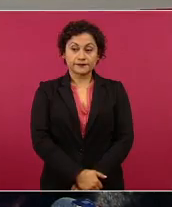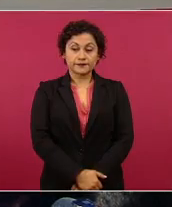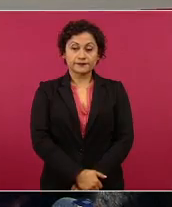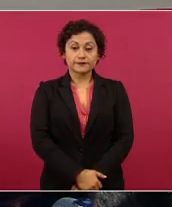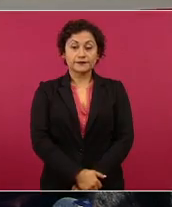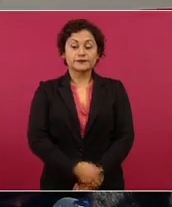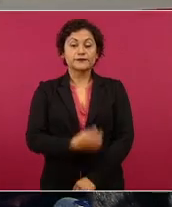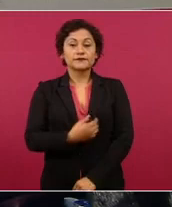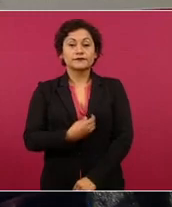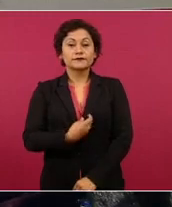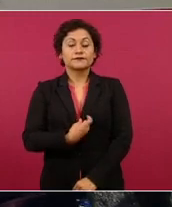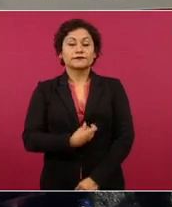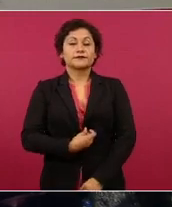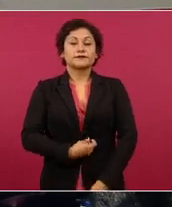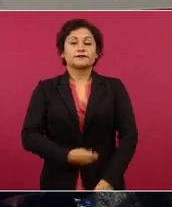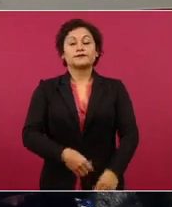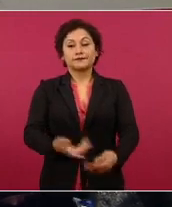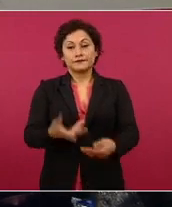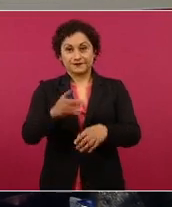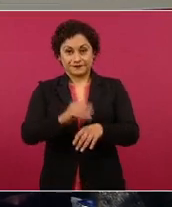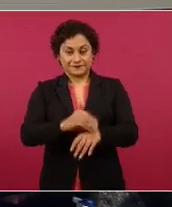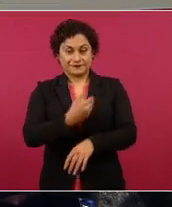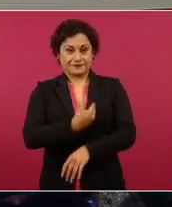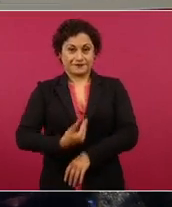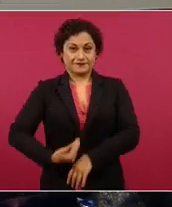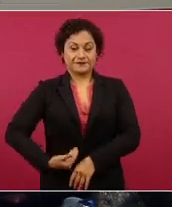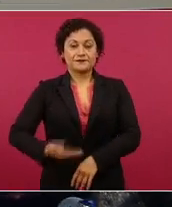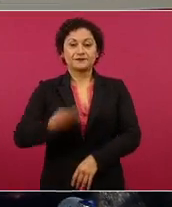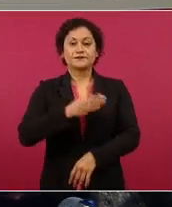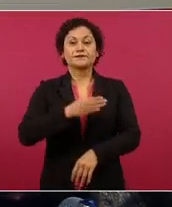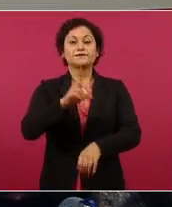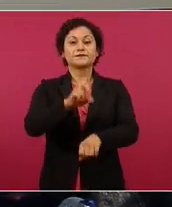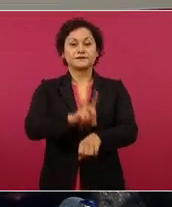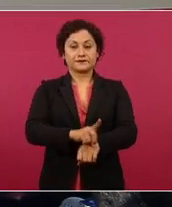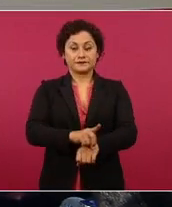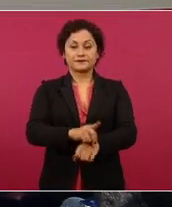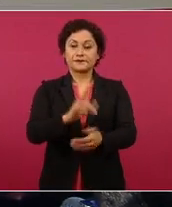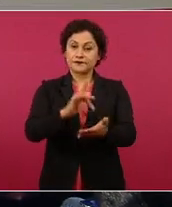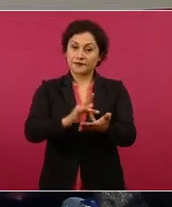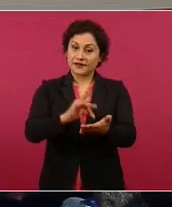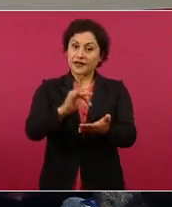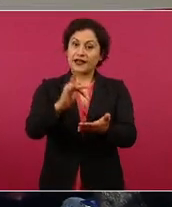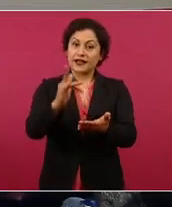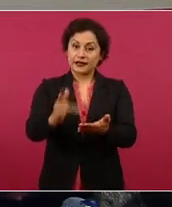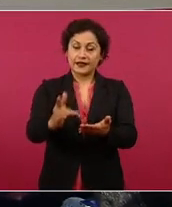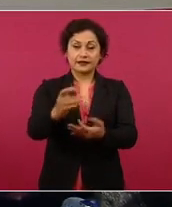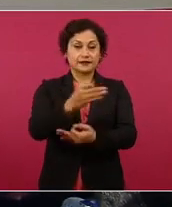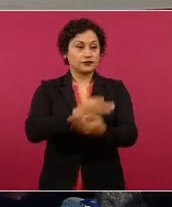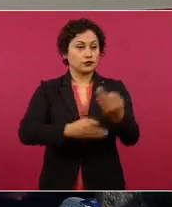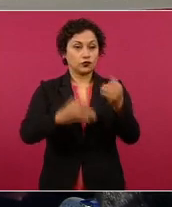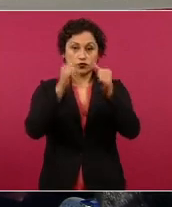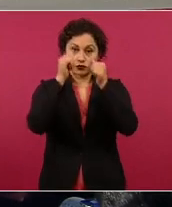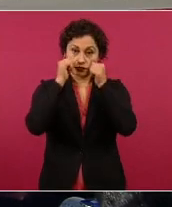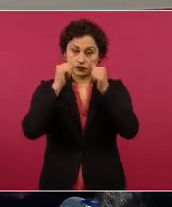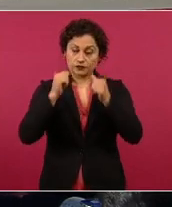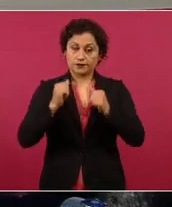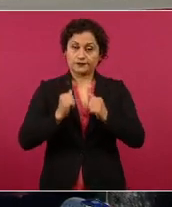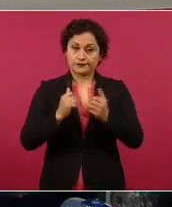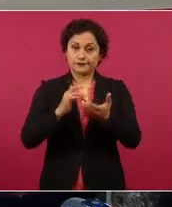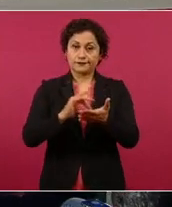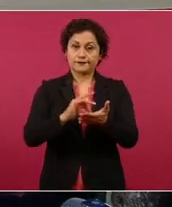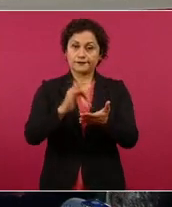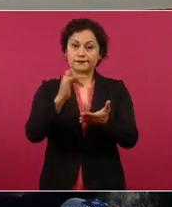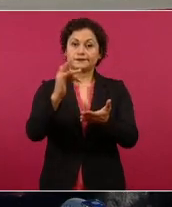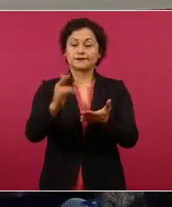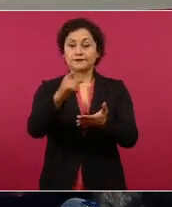Pues con su permiso, señor presidente. Muy buenos días, señor presidente. Muchas gracias de antemano a todos los presentes por su tiempo, a todos